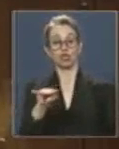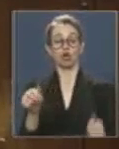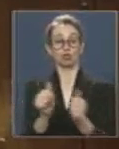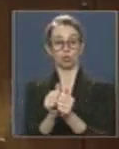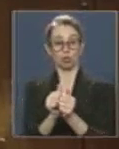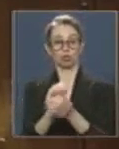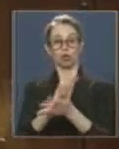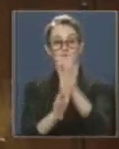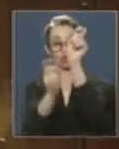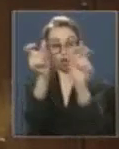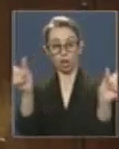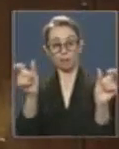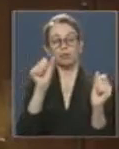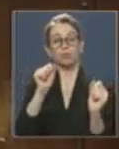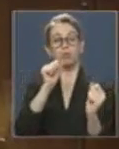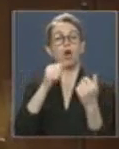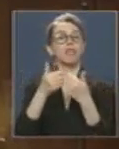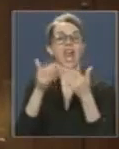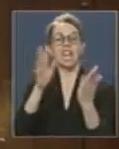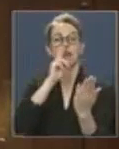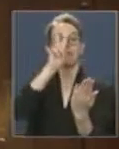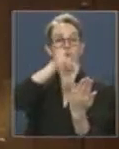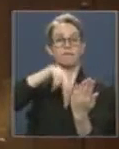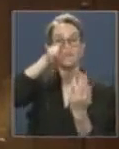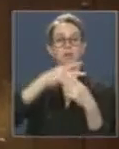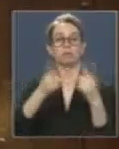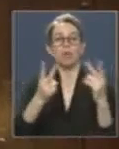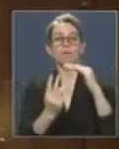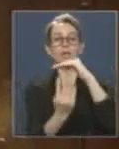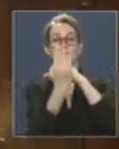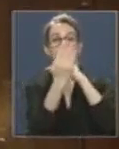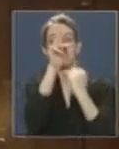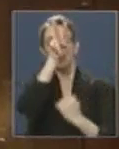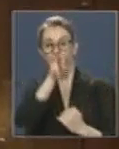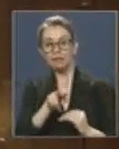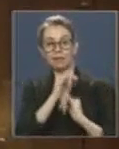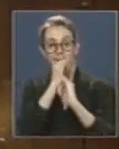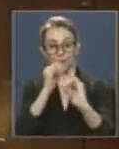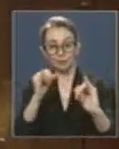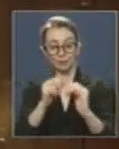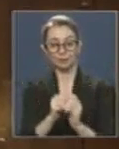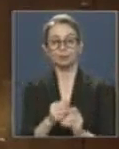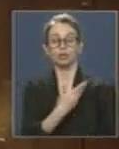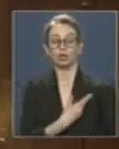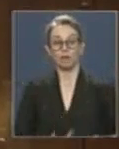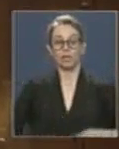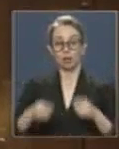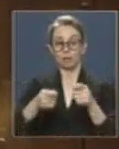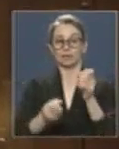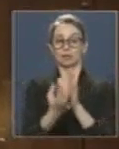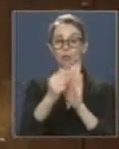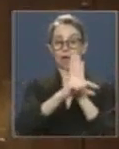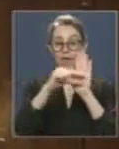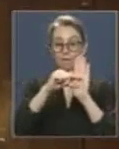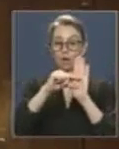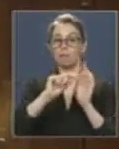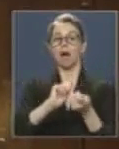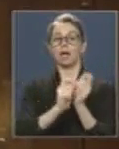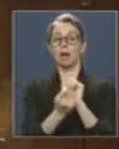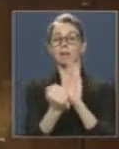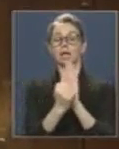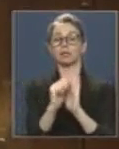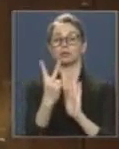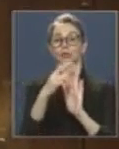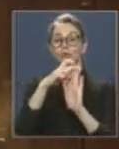todas las personas acceso libre y público. El Ejecutivo formula indicación para modificar el artículo segundo original